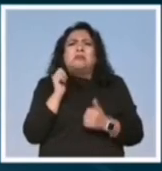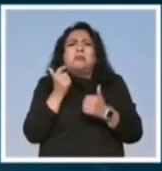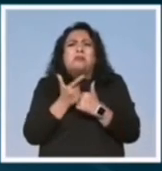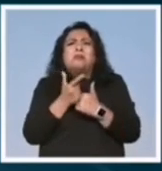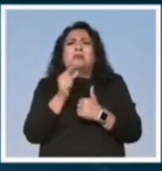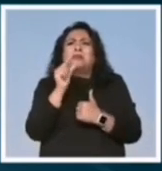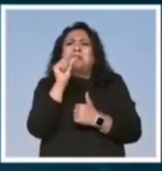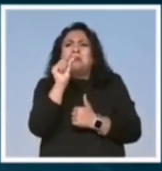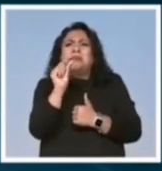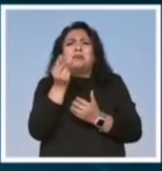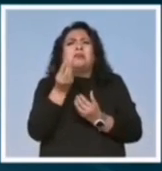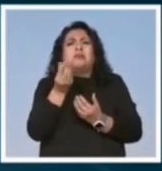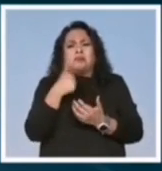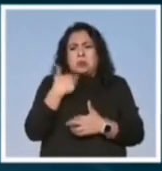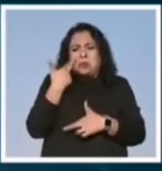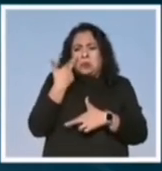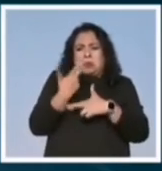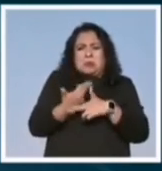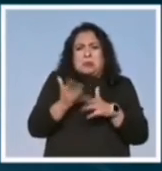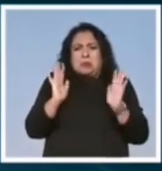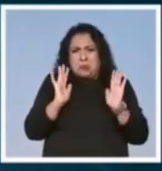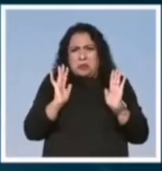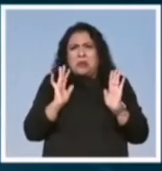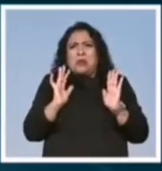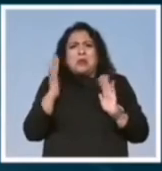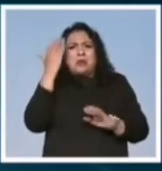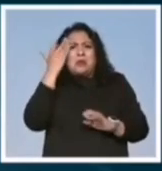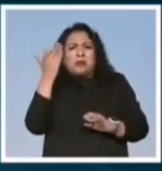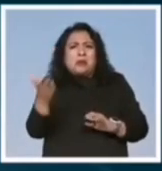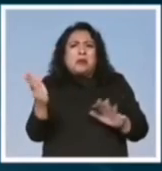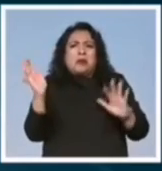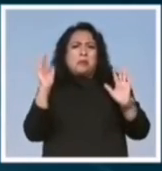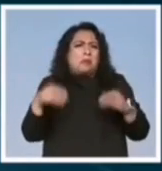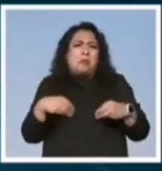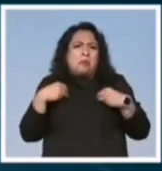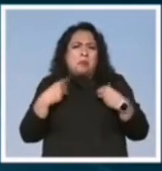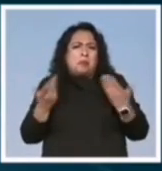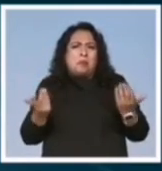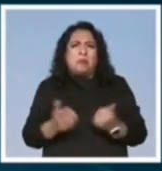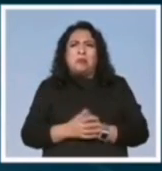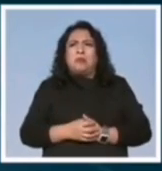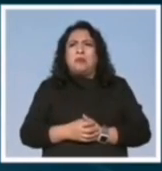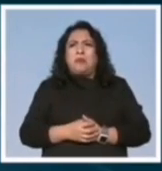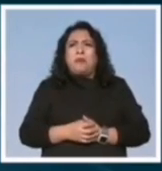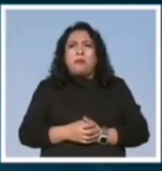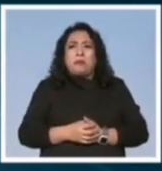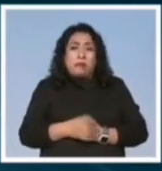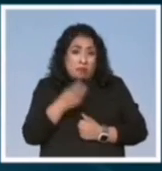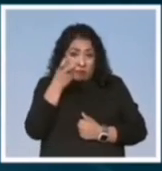una pequeña tarea en el momento o en la vida, que con